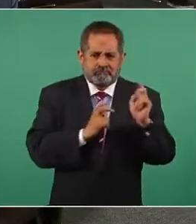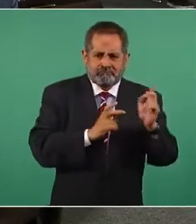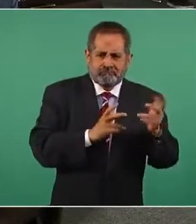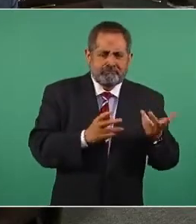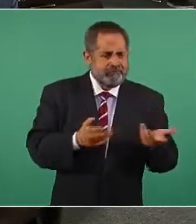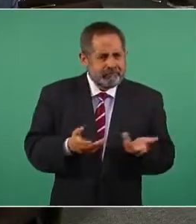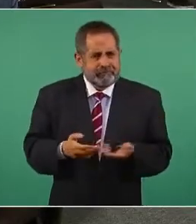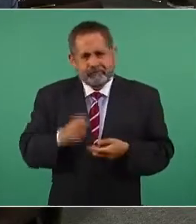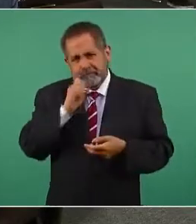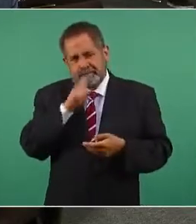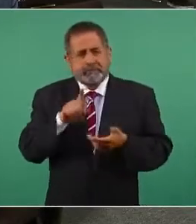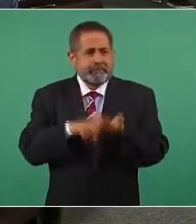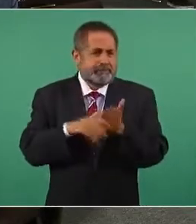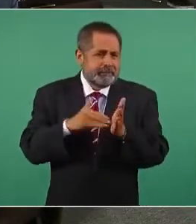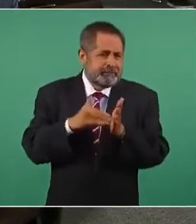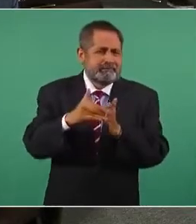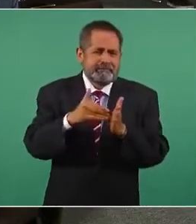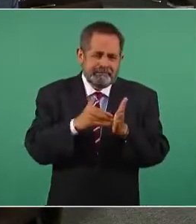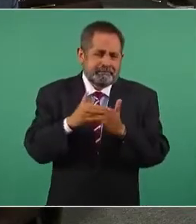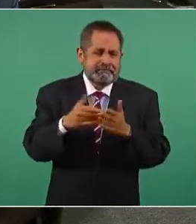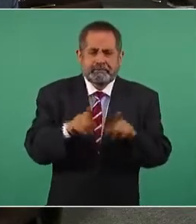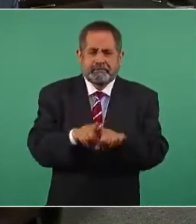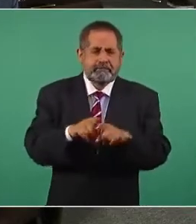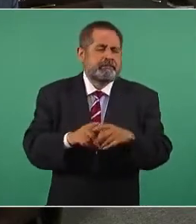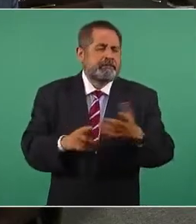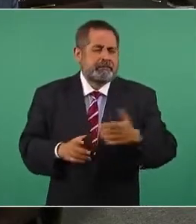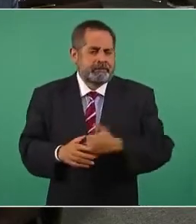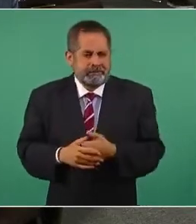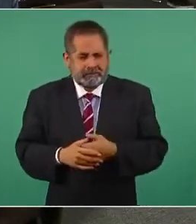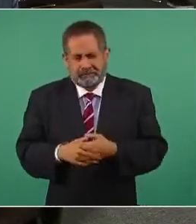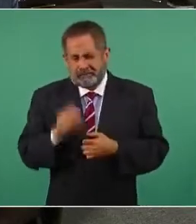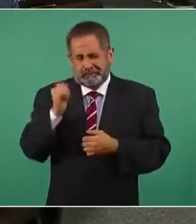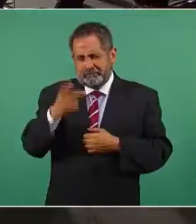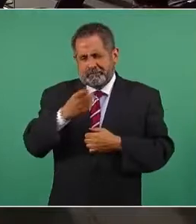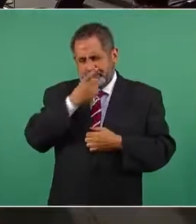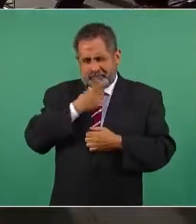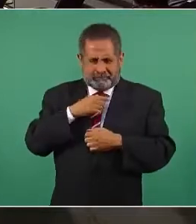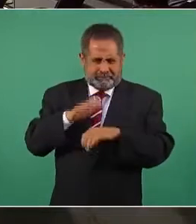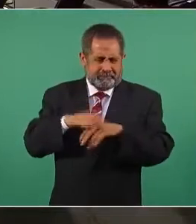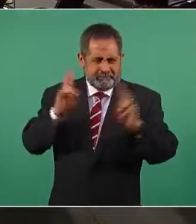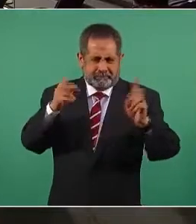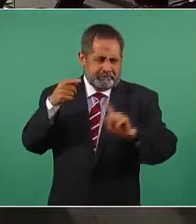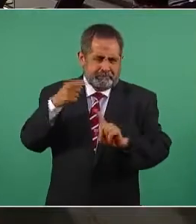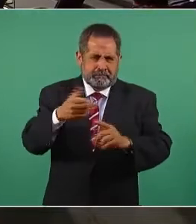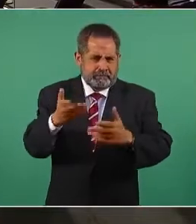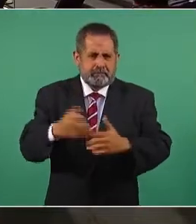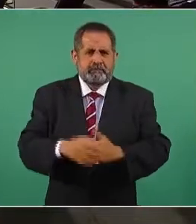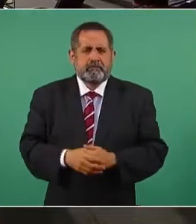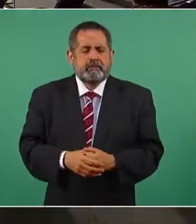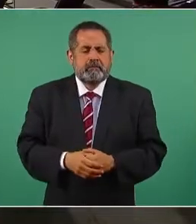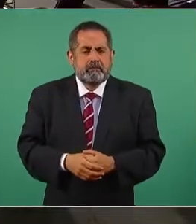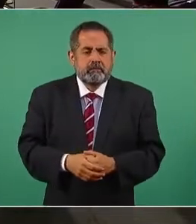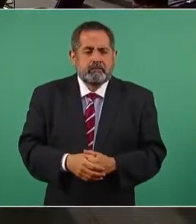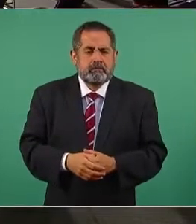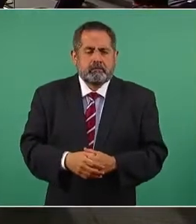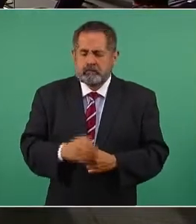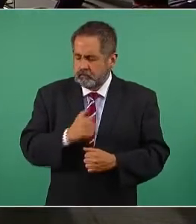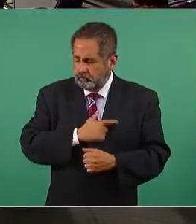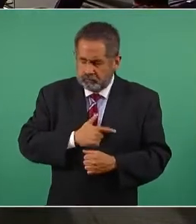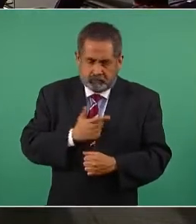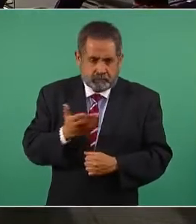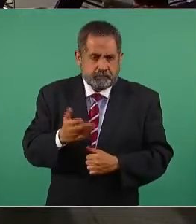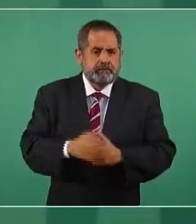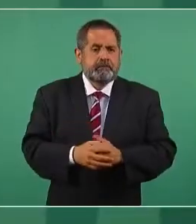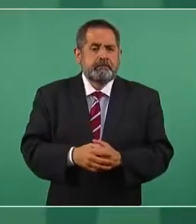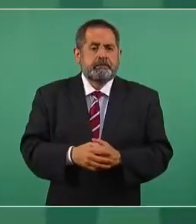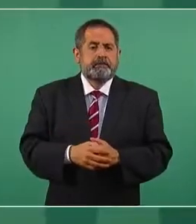estamos hablando de miles de citas. ¿Qué nos puede decir en este tema, señor canciller? Sí, con mucho gusto.